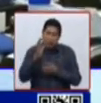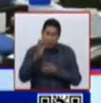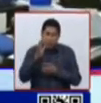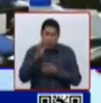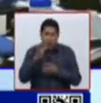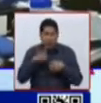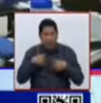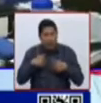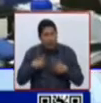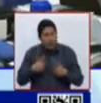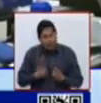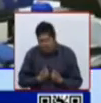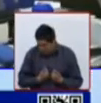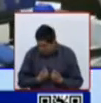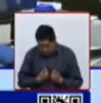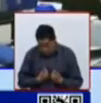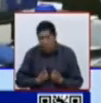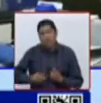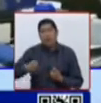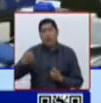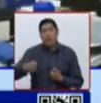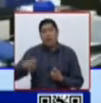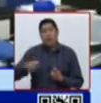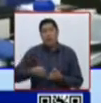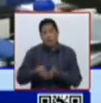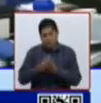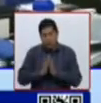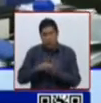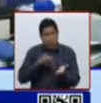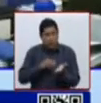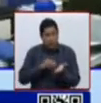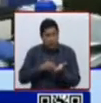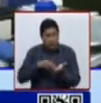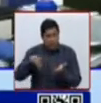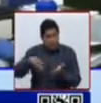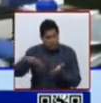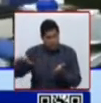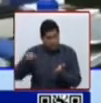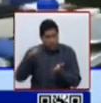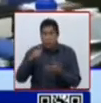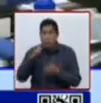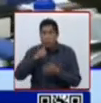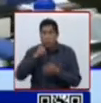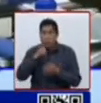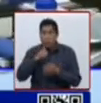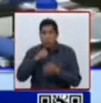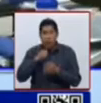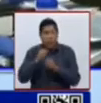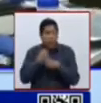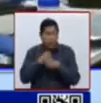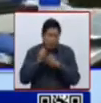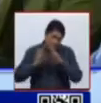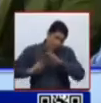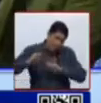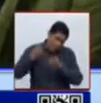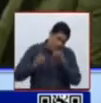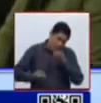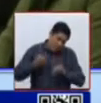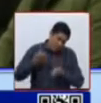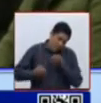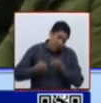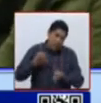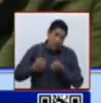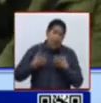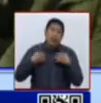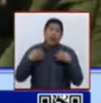totalmente cansada y el tribunal ha solicitado a los médicos que están en ese penal de mujeres que realicen una evaluación de